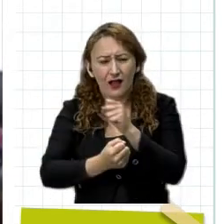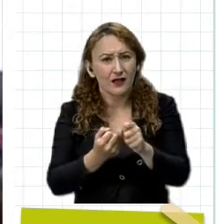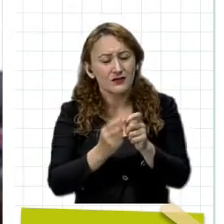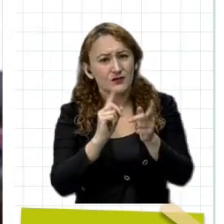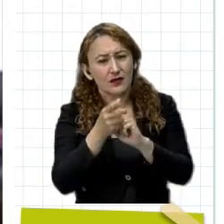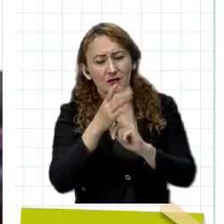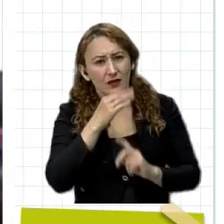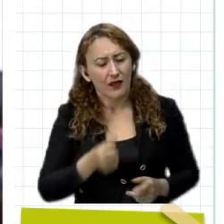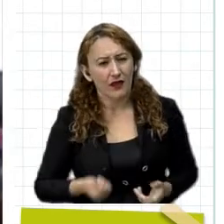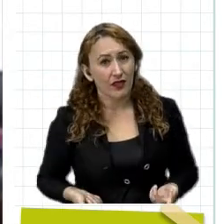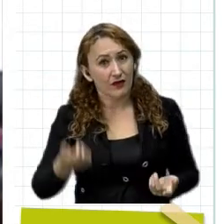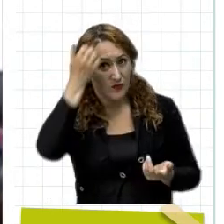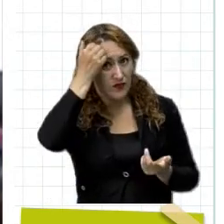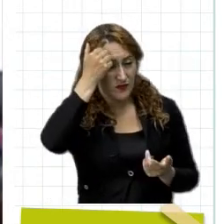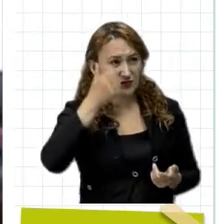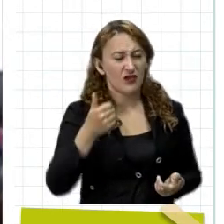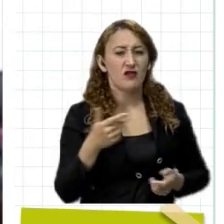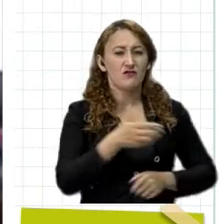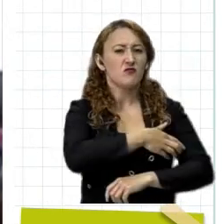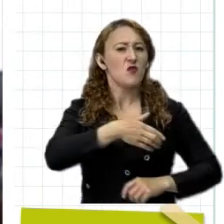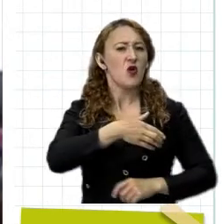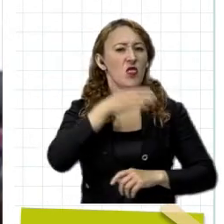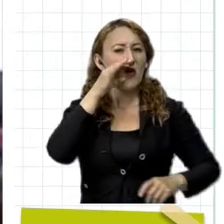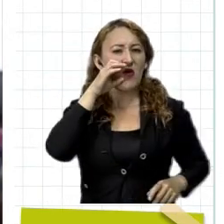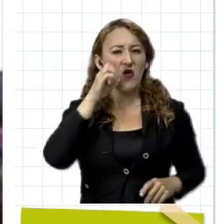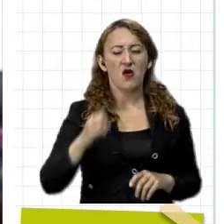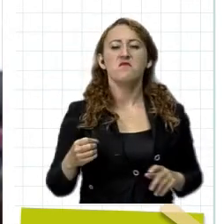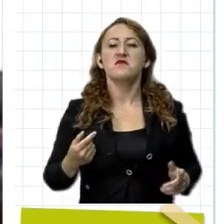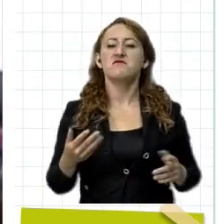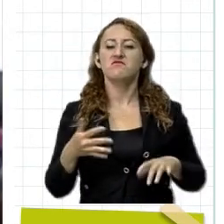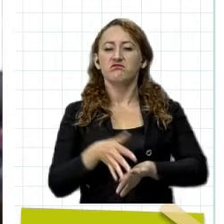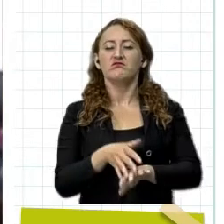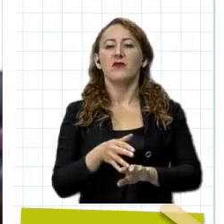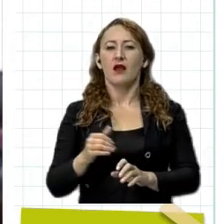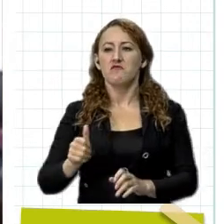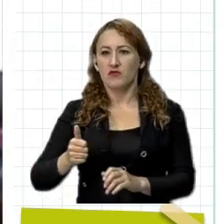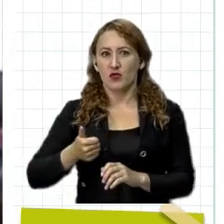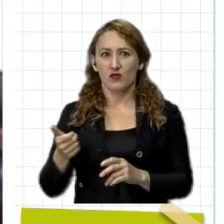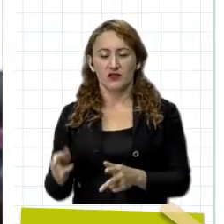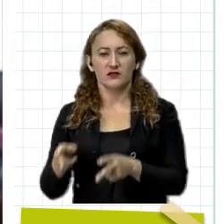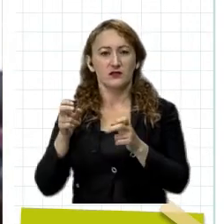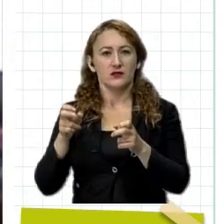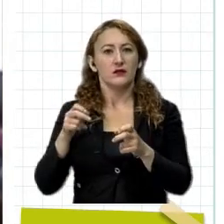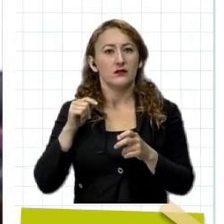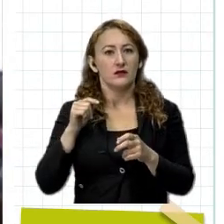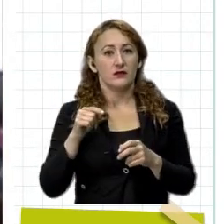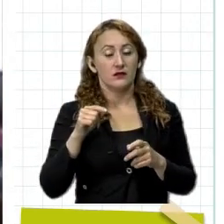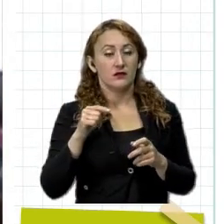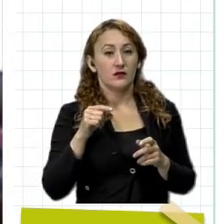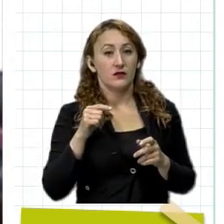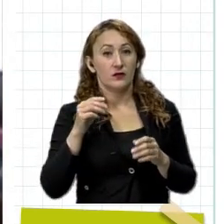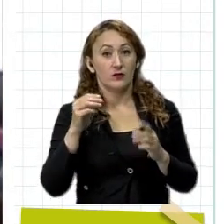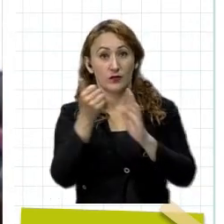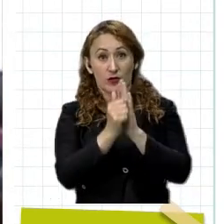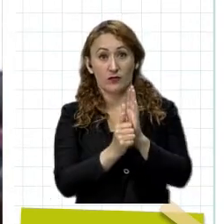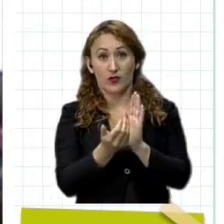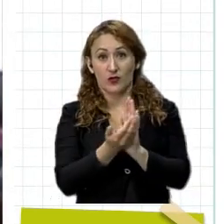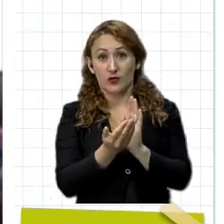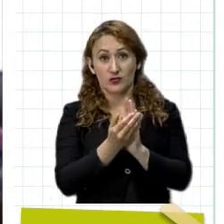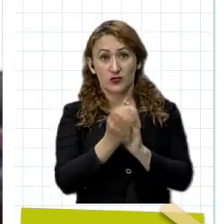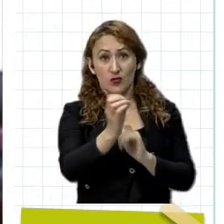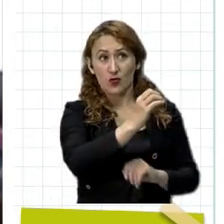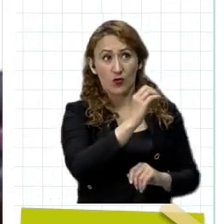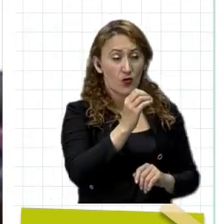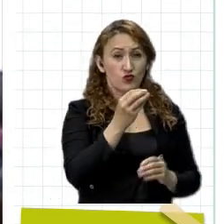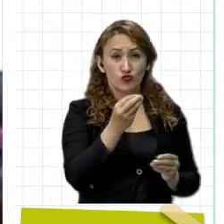Los profesores abusan de su poder como hombres mestizos en un programa de educación donde no hay muchos varones y las mujeres negras somos